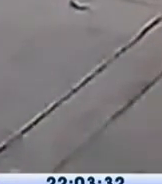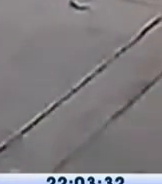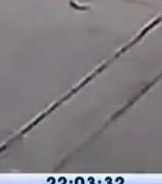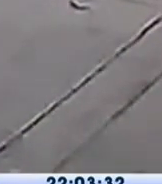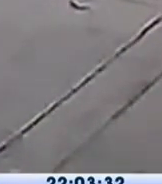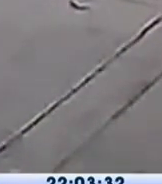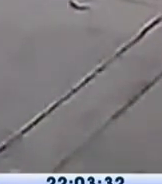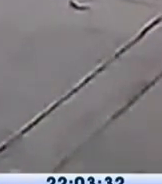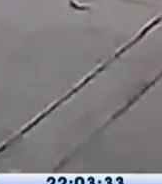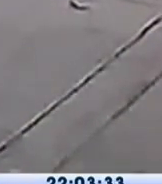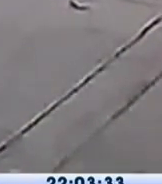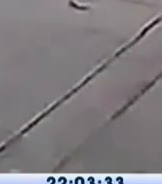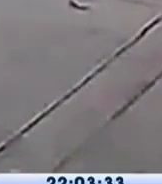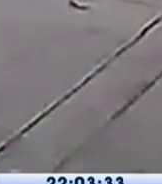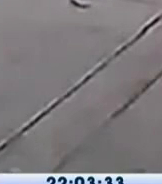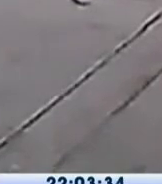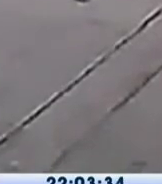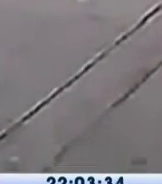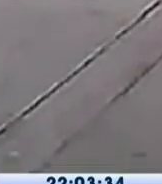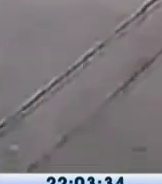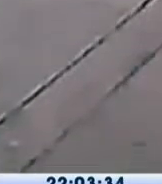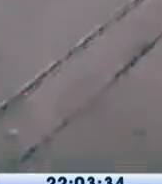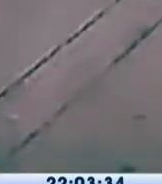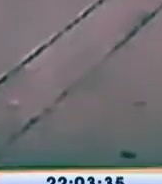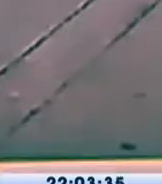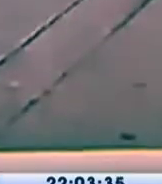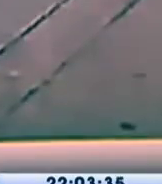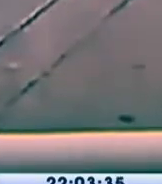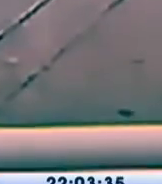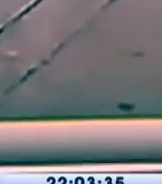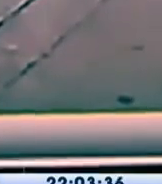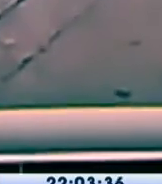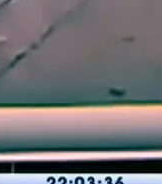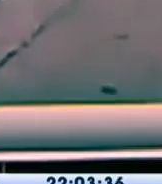su verificación, se saca los zapatos para actuar.